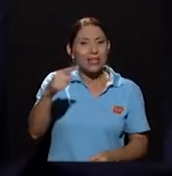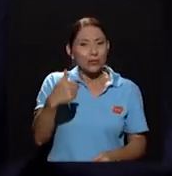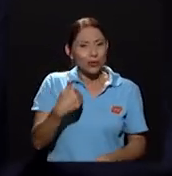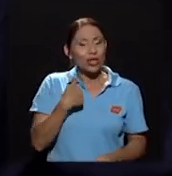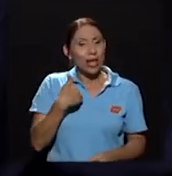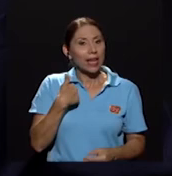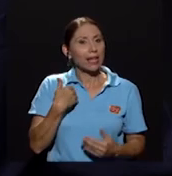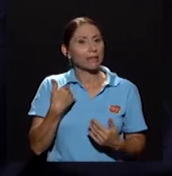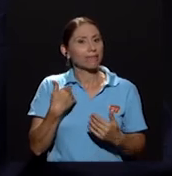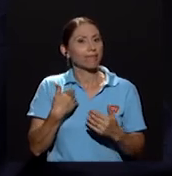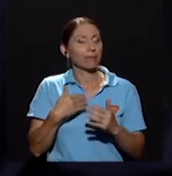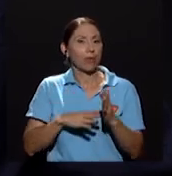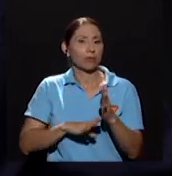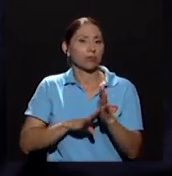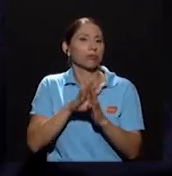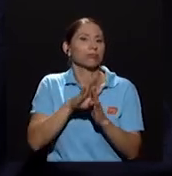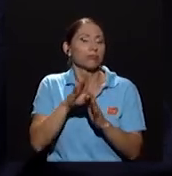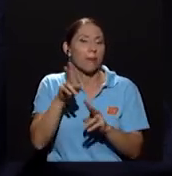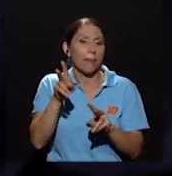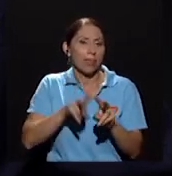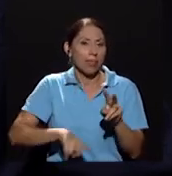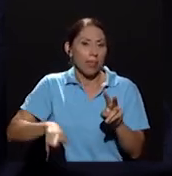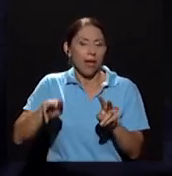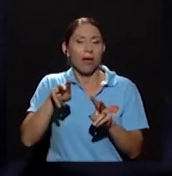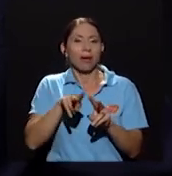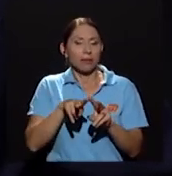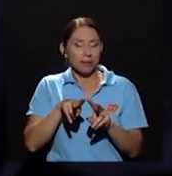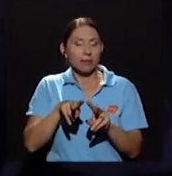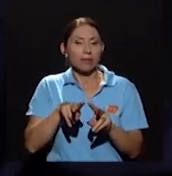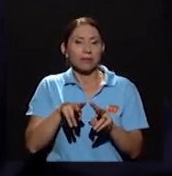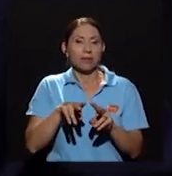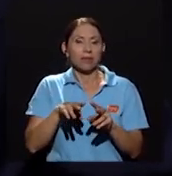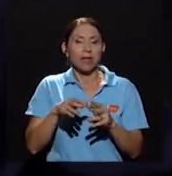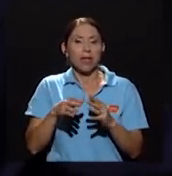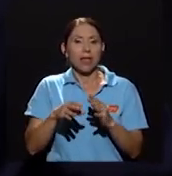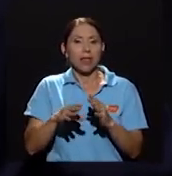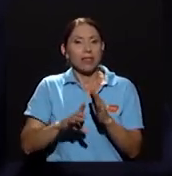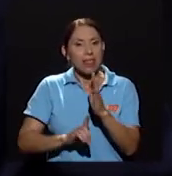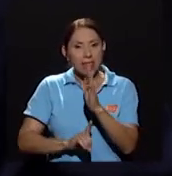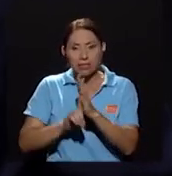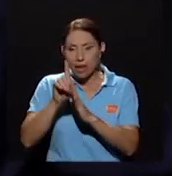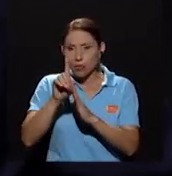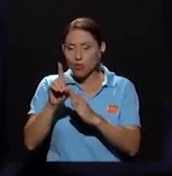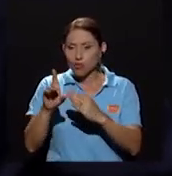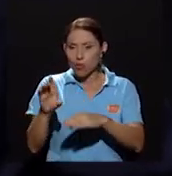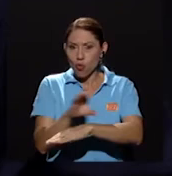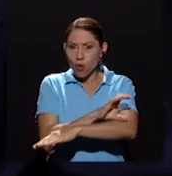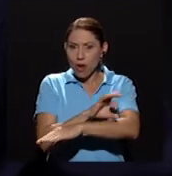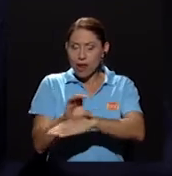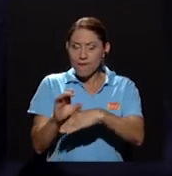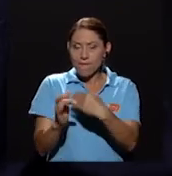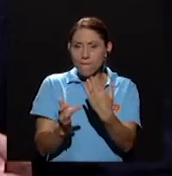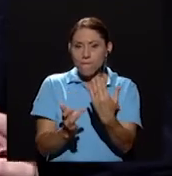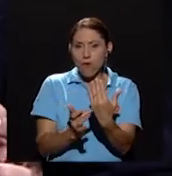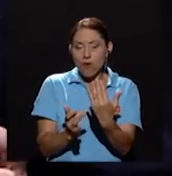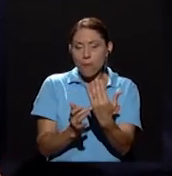ventajas de desarrollo informático de